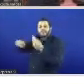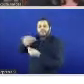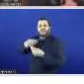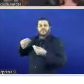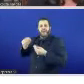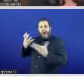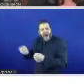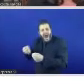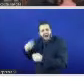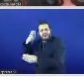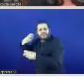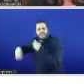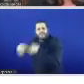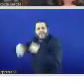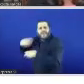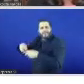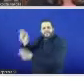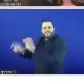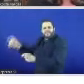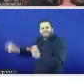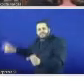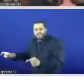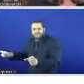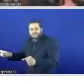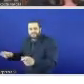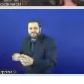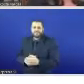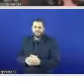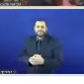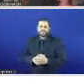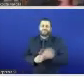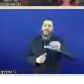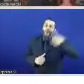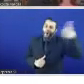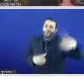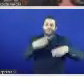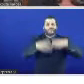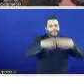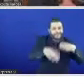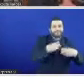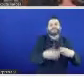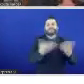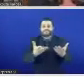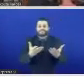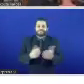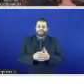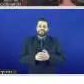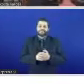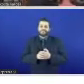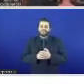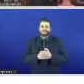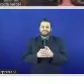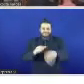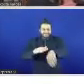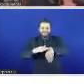También quisiera resaltar como amenaza la prevalencia de exacerbadas formas de racismo en contra